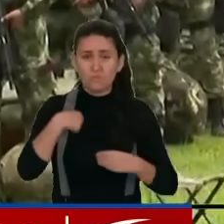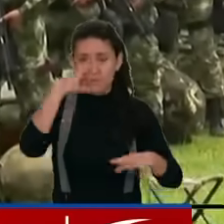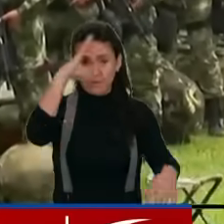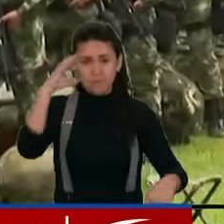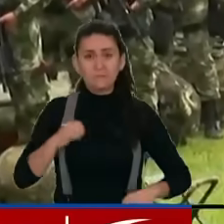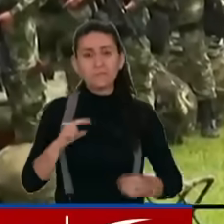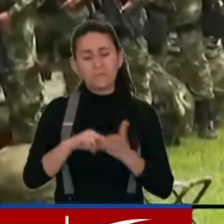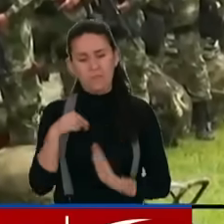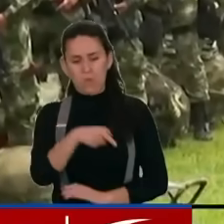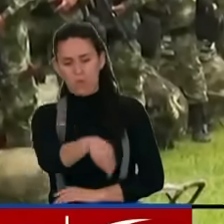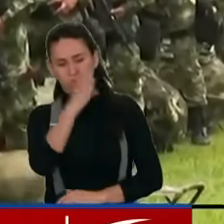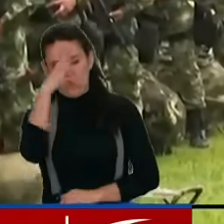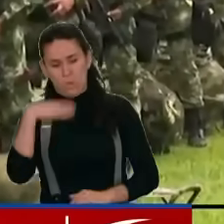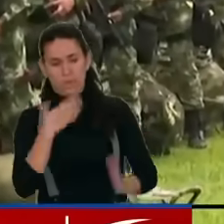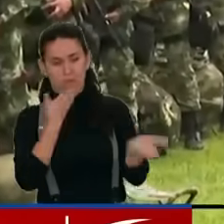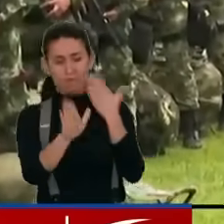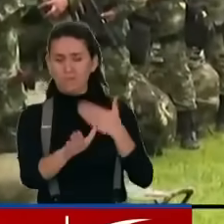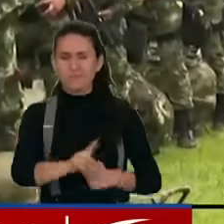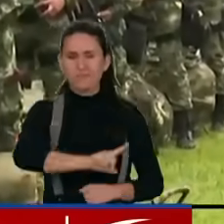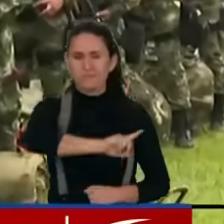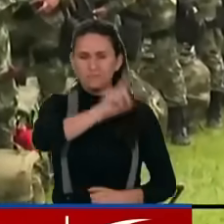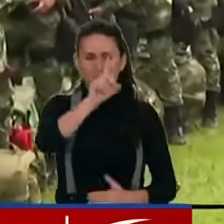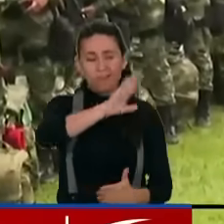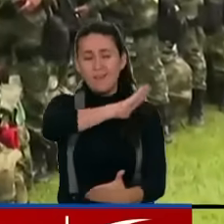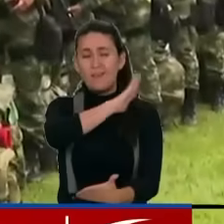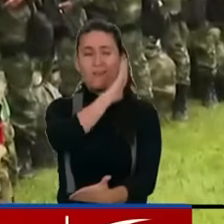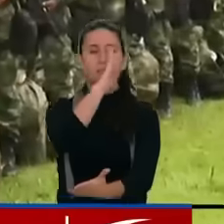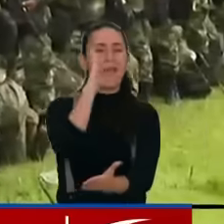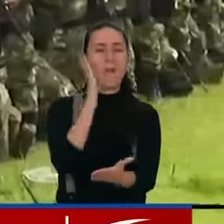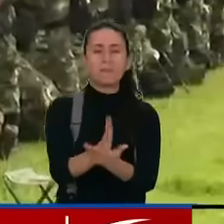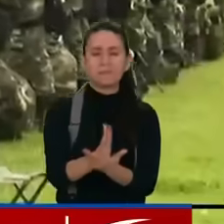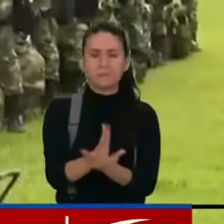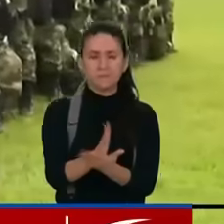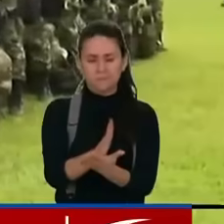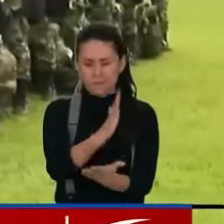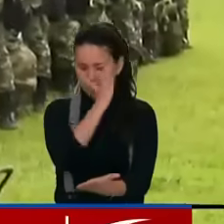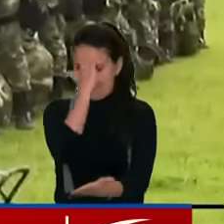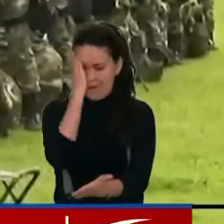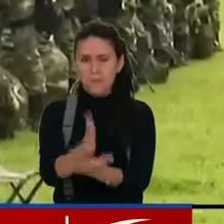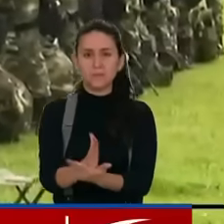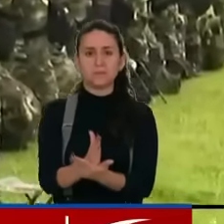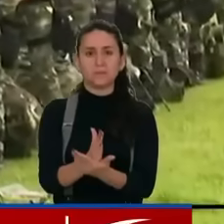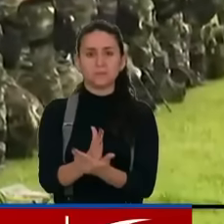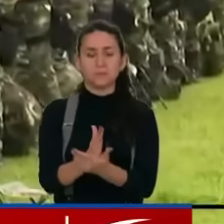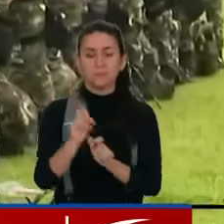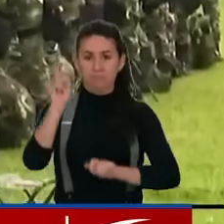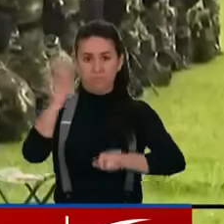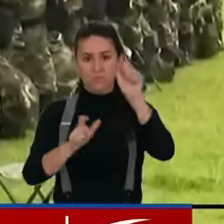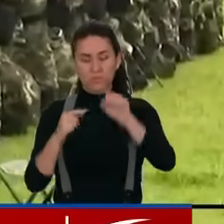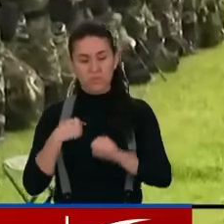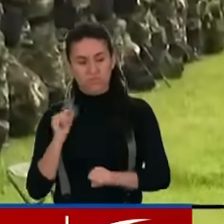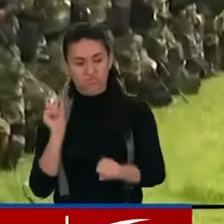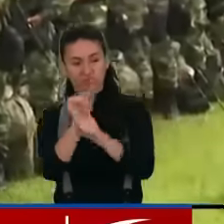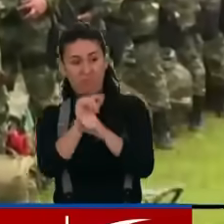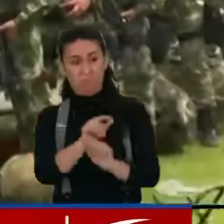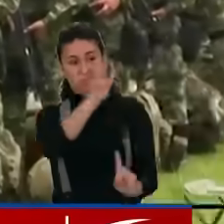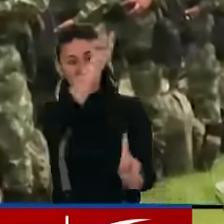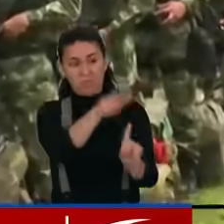duda. Jamás se puede cuestionar la actitud de un